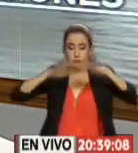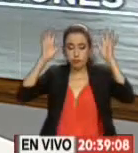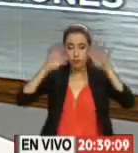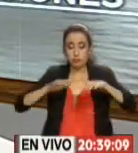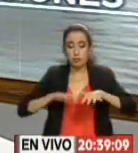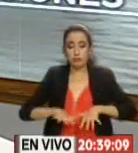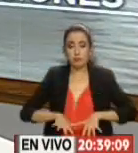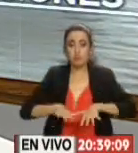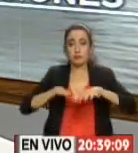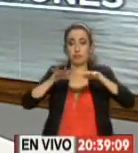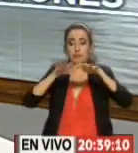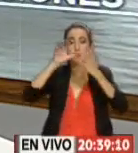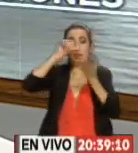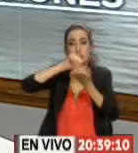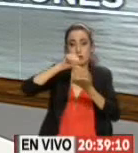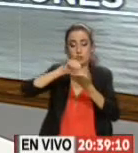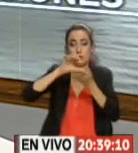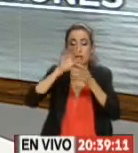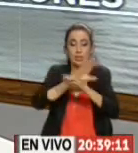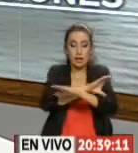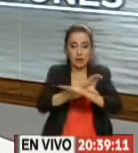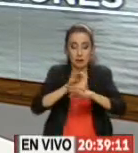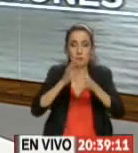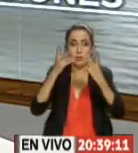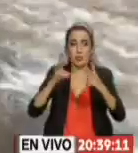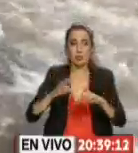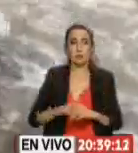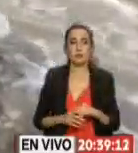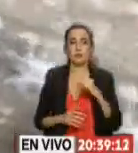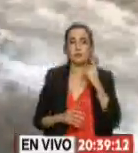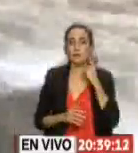en los sectores urbano y rural de ambos cantones.